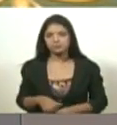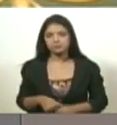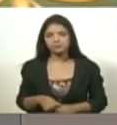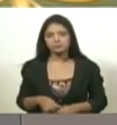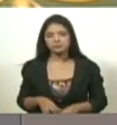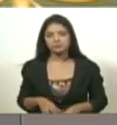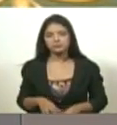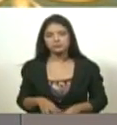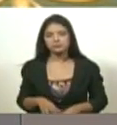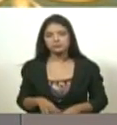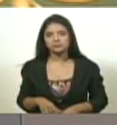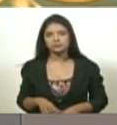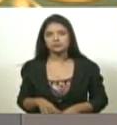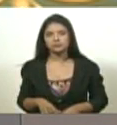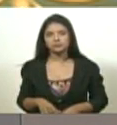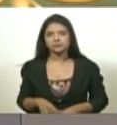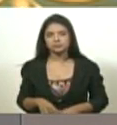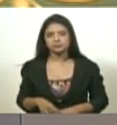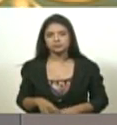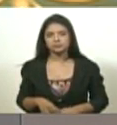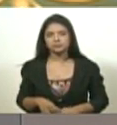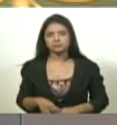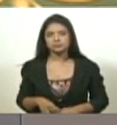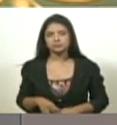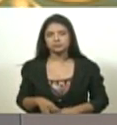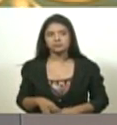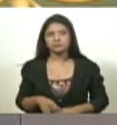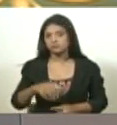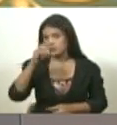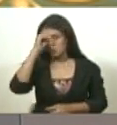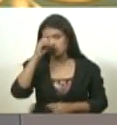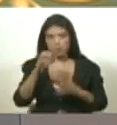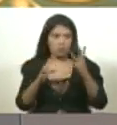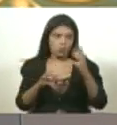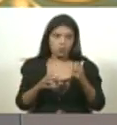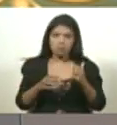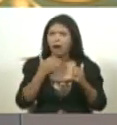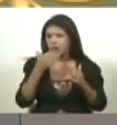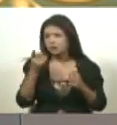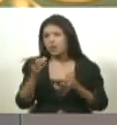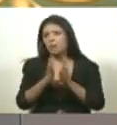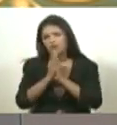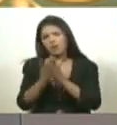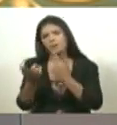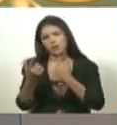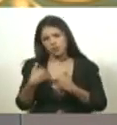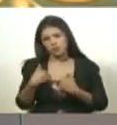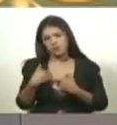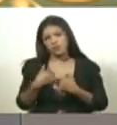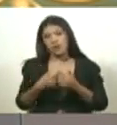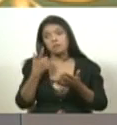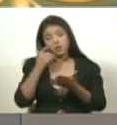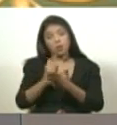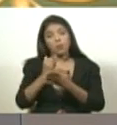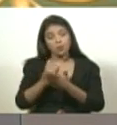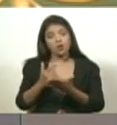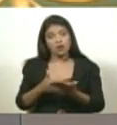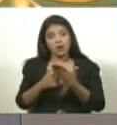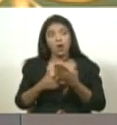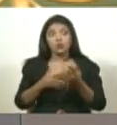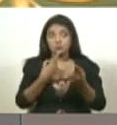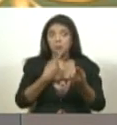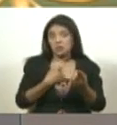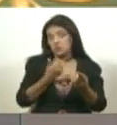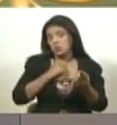resaltar. Mire, ya dijimos que nadie sabe los números. Si alguien lo sabe, por favor, que me lo diga y que me lo pruebe, porque usted puede decir